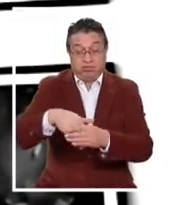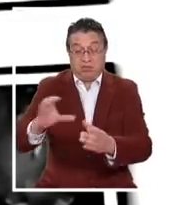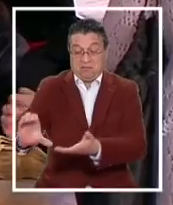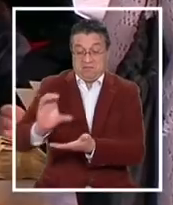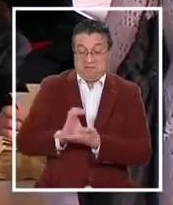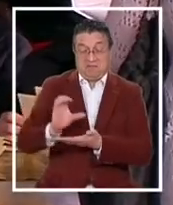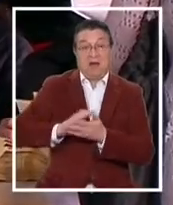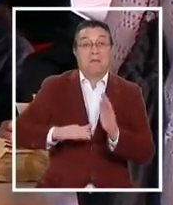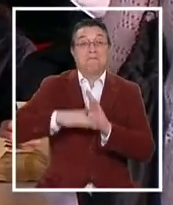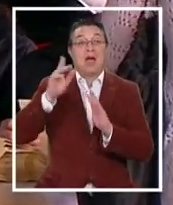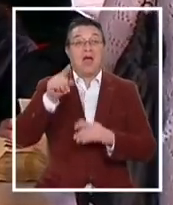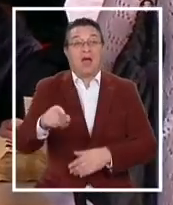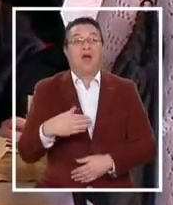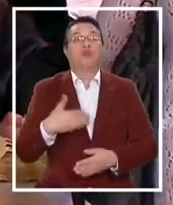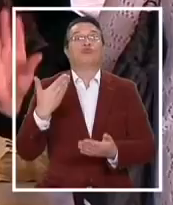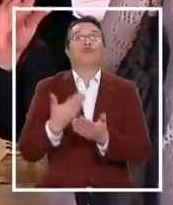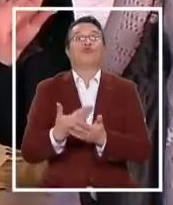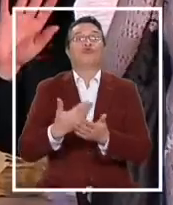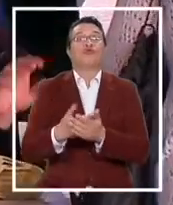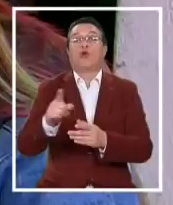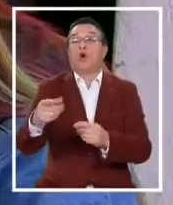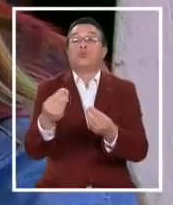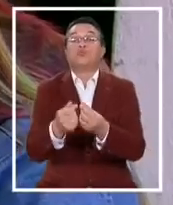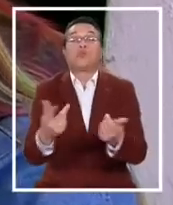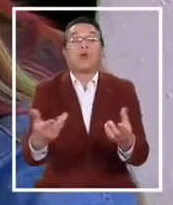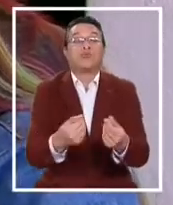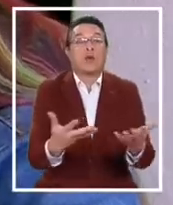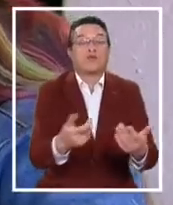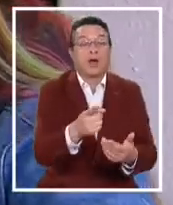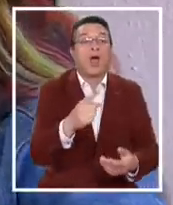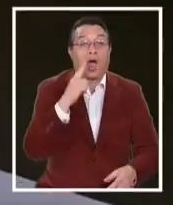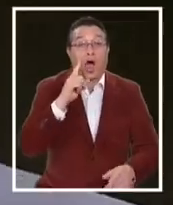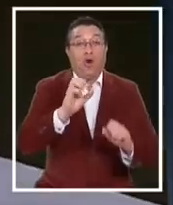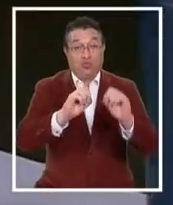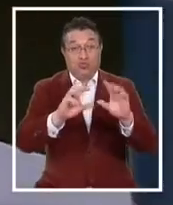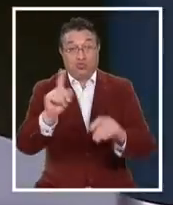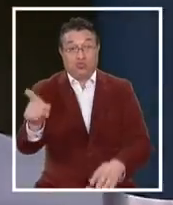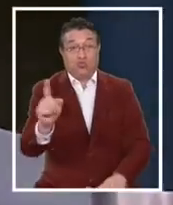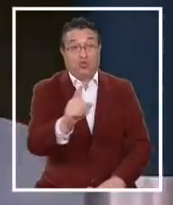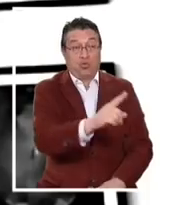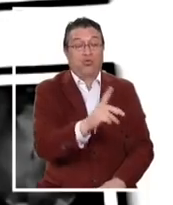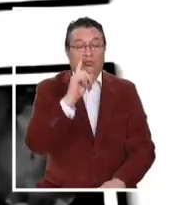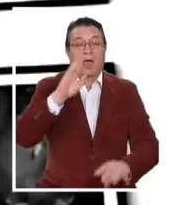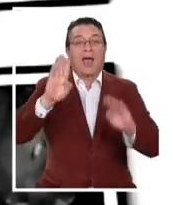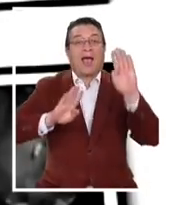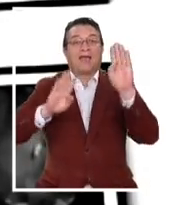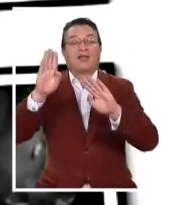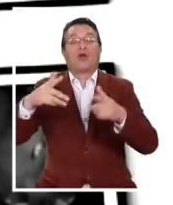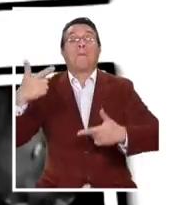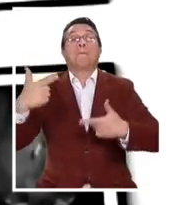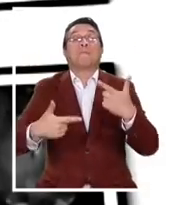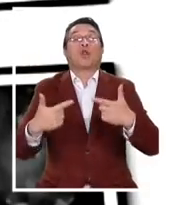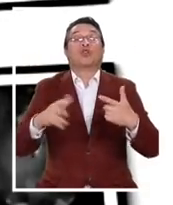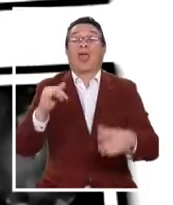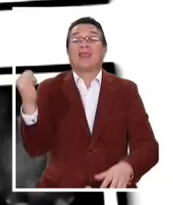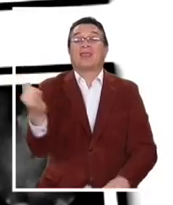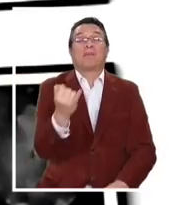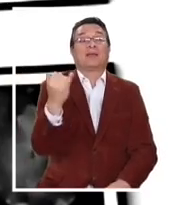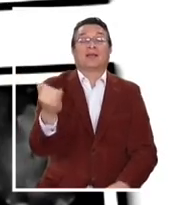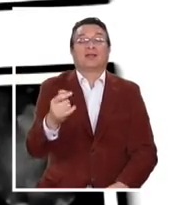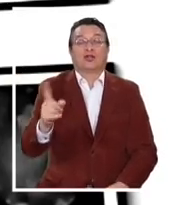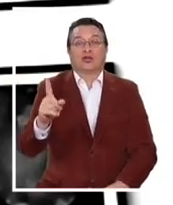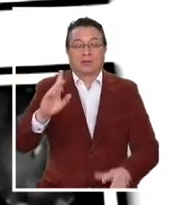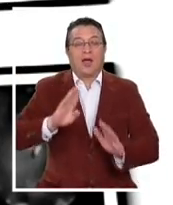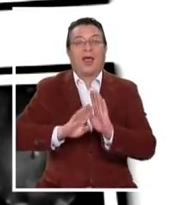aporte, tienen una ventaja por sobre quienes no tienen. Y en casi todos los casos suelen ser candidatos de los partidos políticos y no independientes quienes